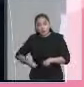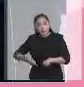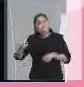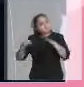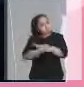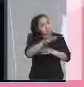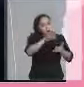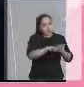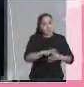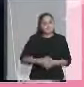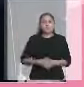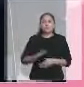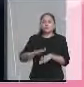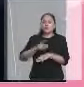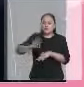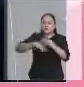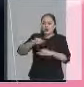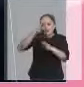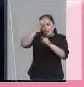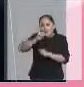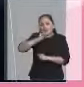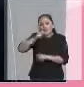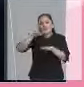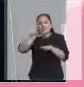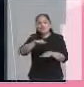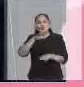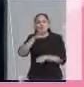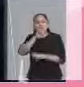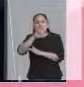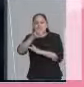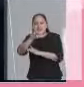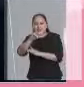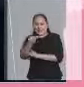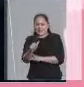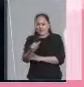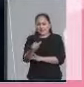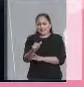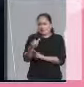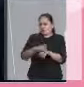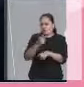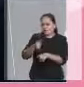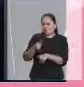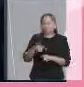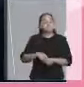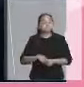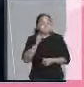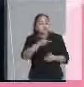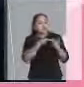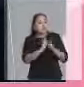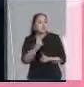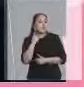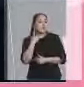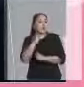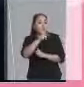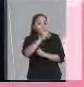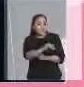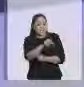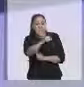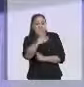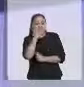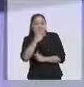Fiscalía? Pues porque el PRI quiere un fiscal a modo, siempre es el mismo problema. Nosotros estamos listos para un fiscal